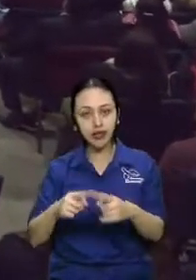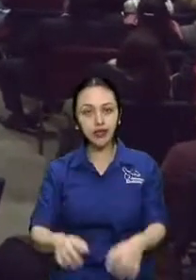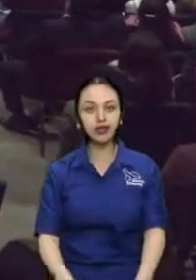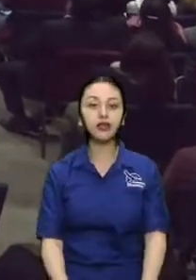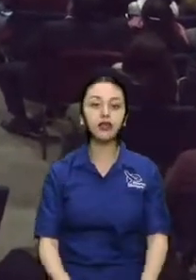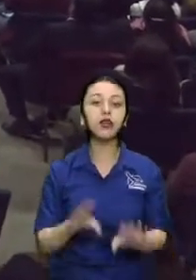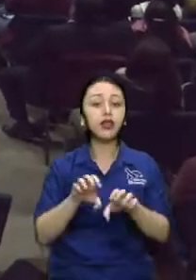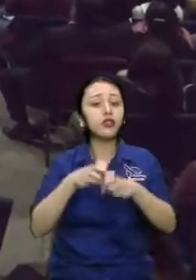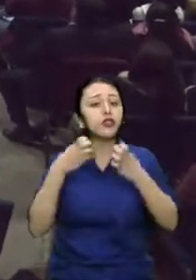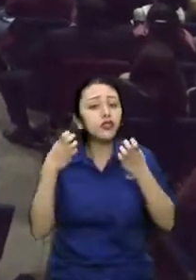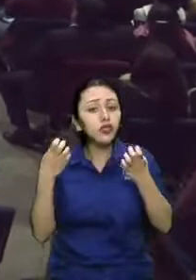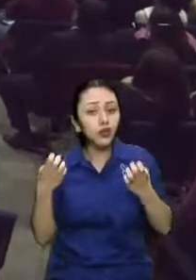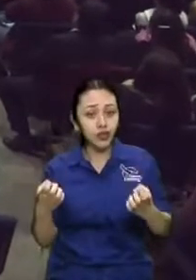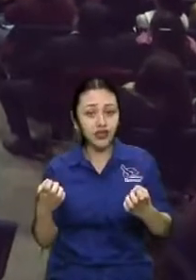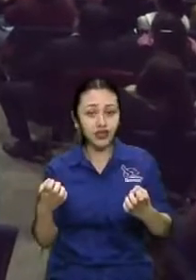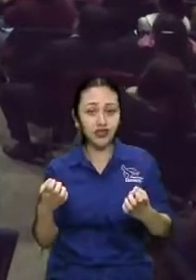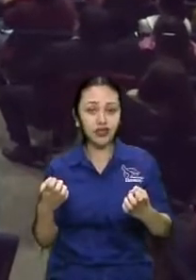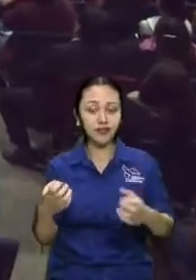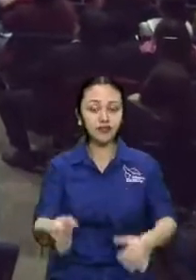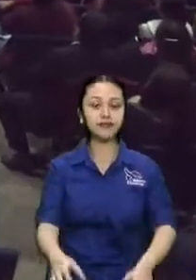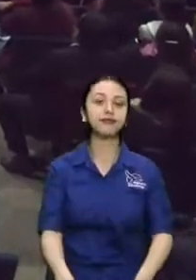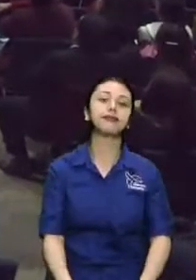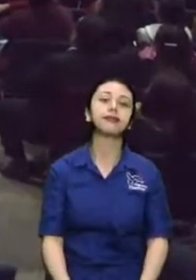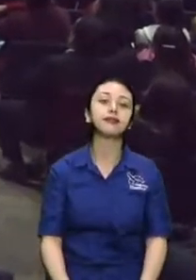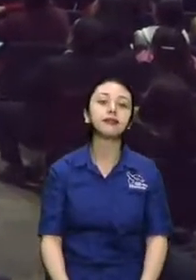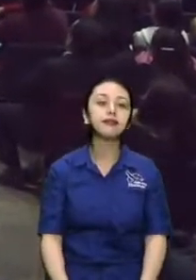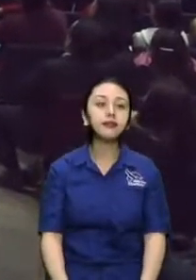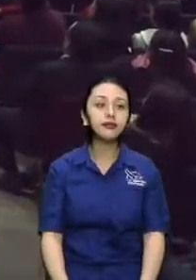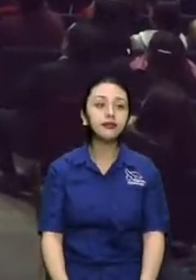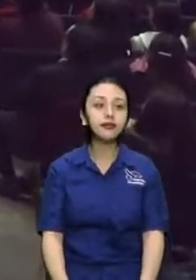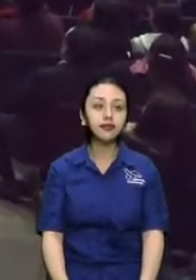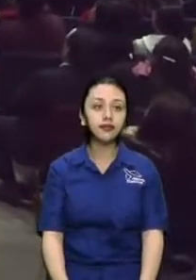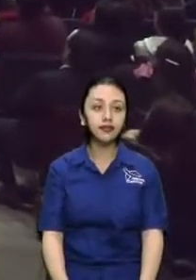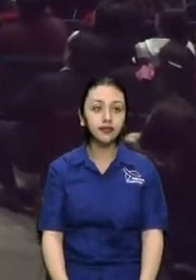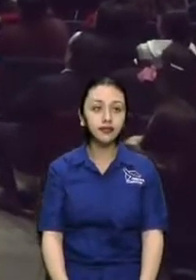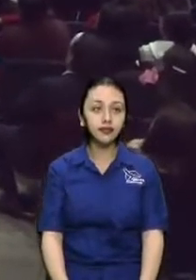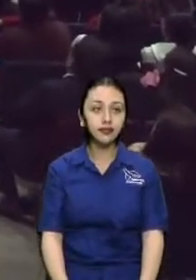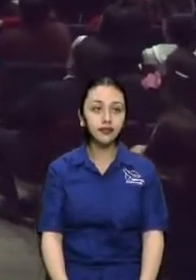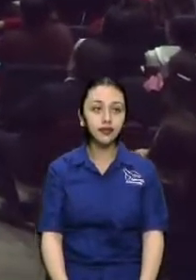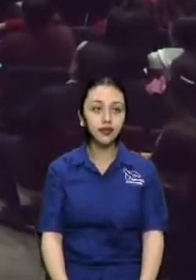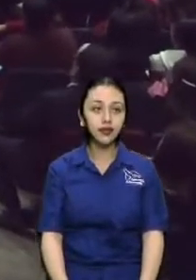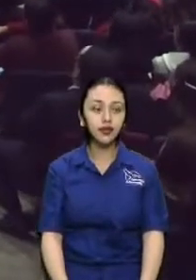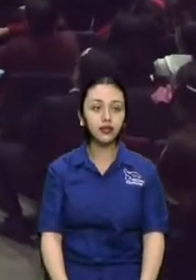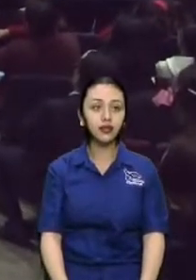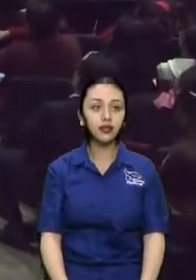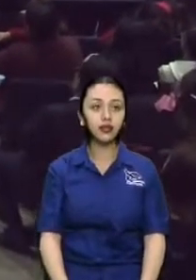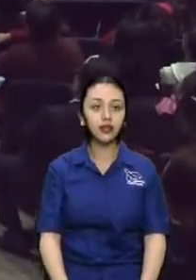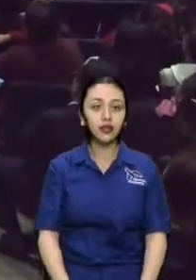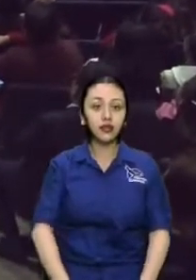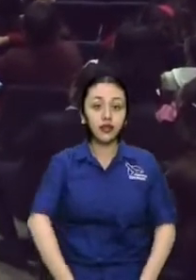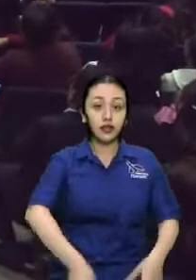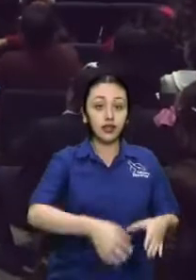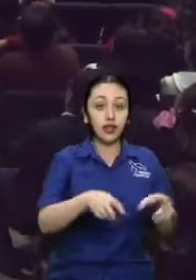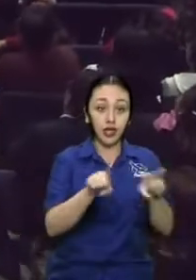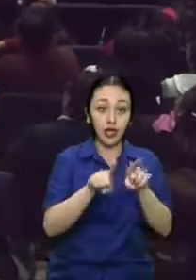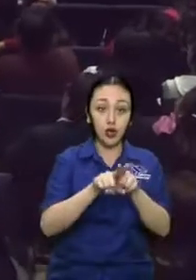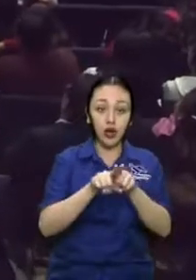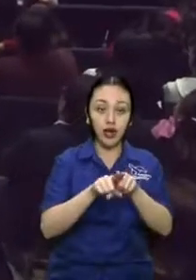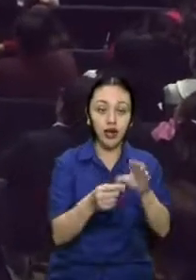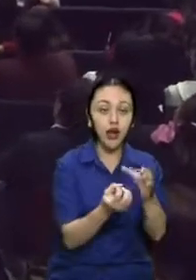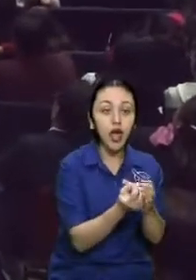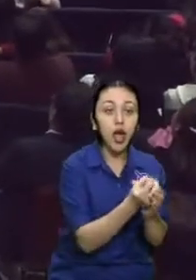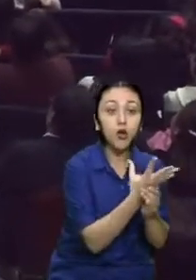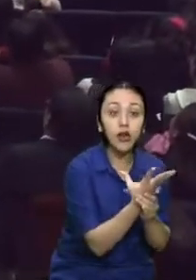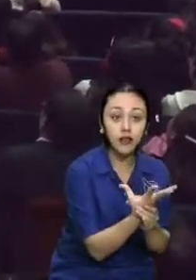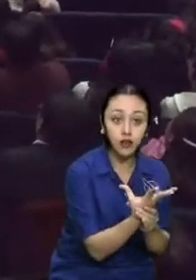Entonces la mostaza se pasa al peso mayor, de hortaliza pasa a árbol.